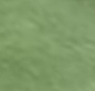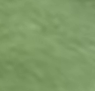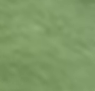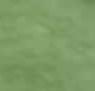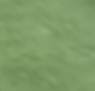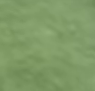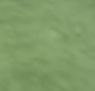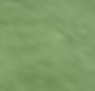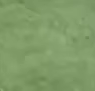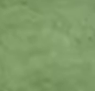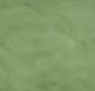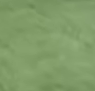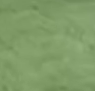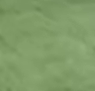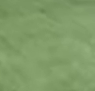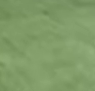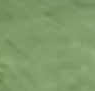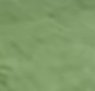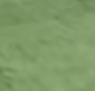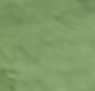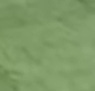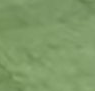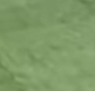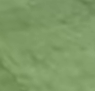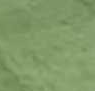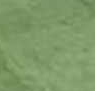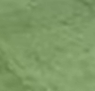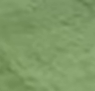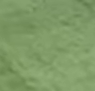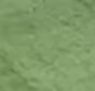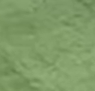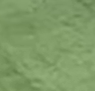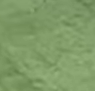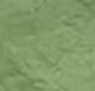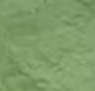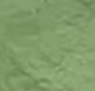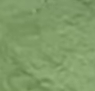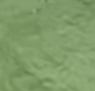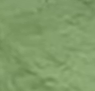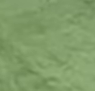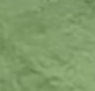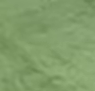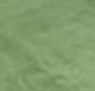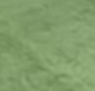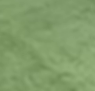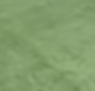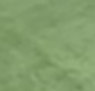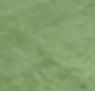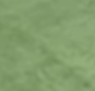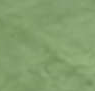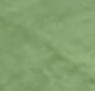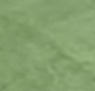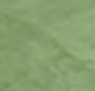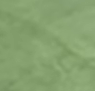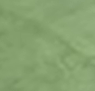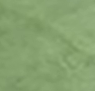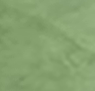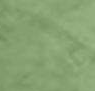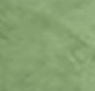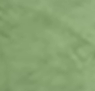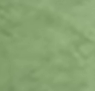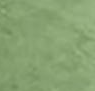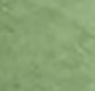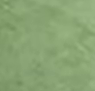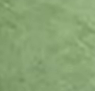áreas estratégicas y garantizar los derechos fundamentales con un orden especial, adelantarse y priorizar un plan especial de